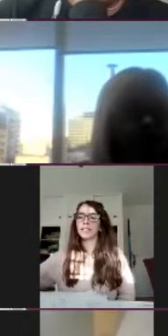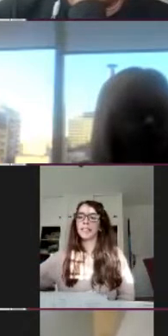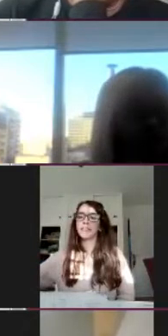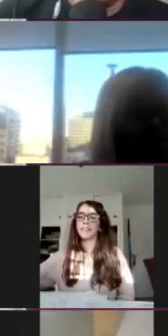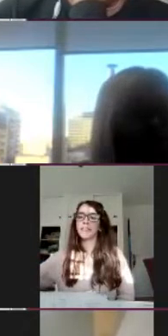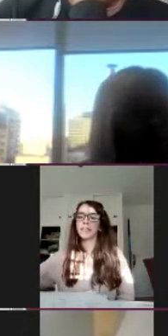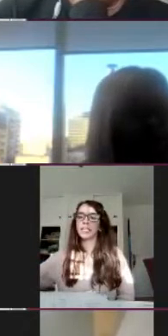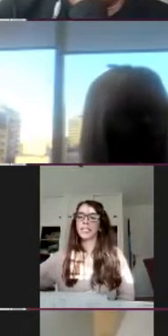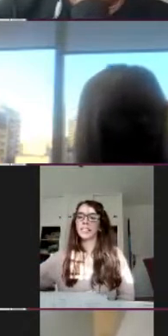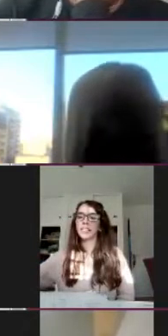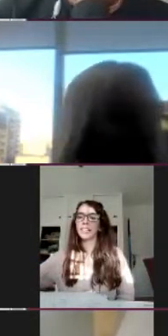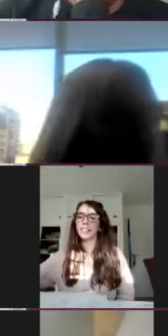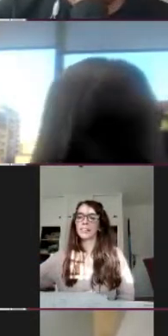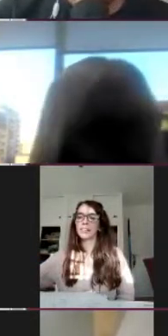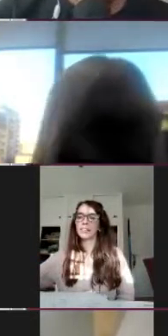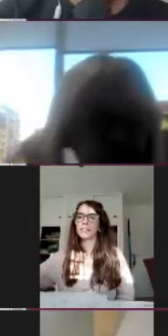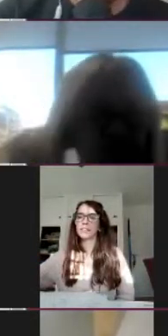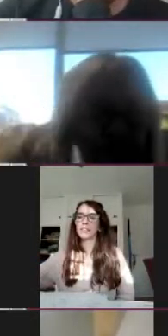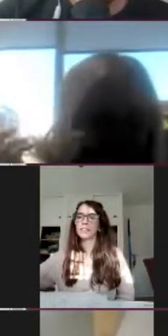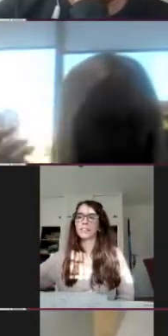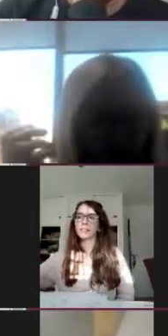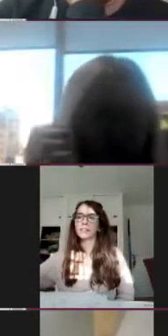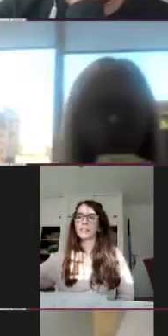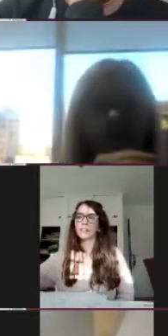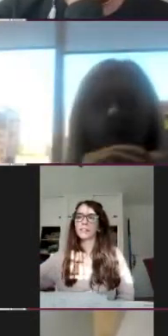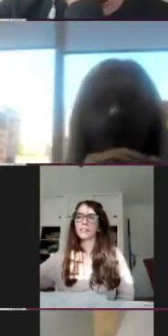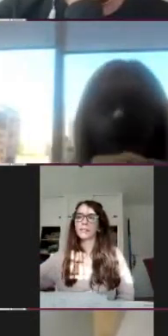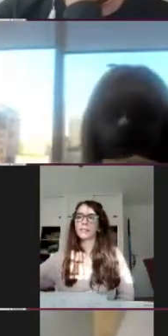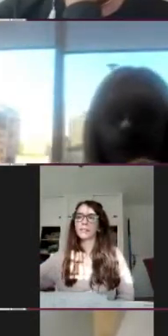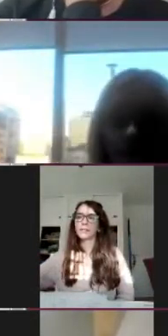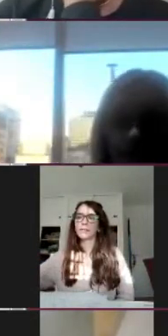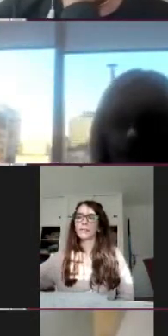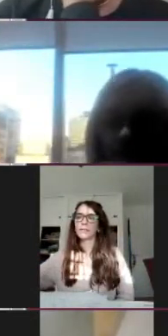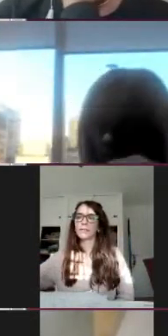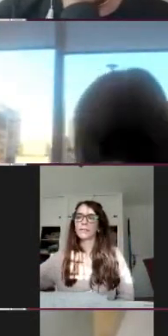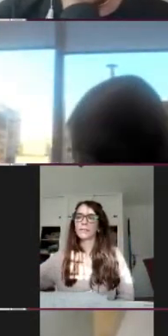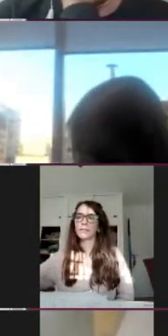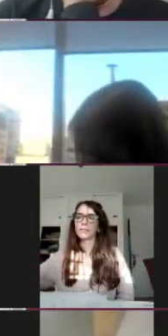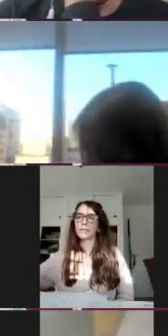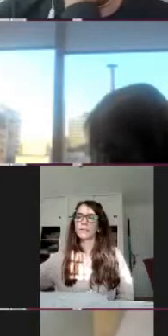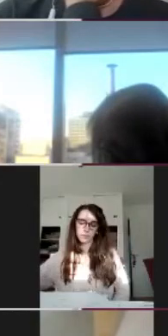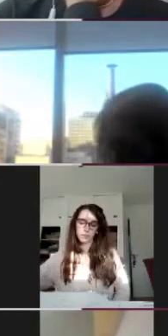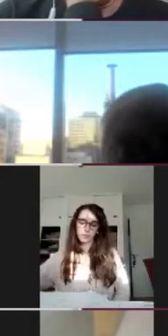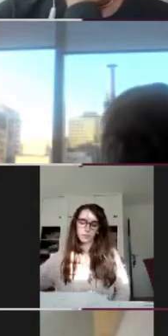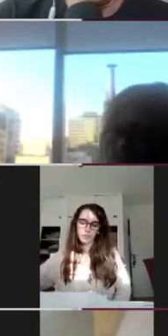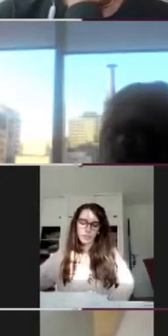Sí, ahí fui y Y cargué. ahí te tiene que dar igual que tener la resolución el haber.